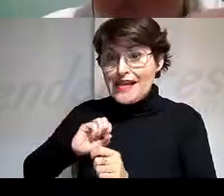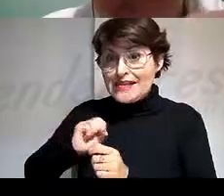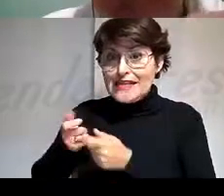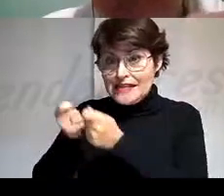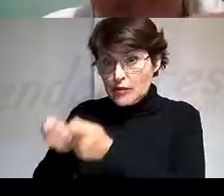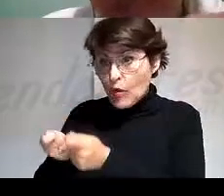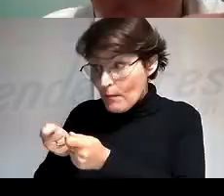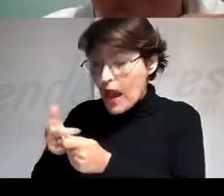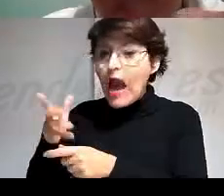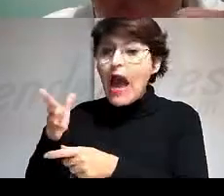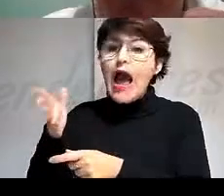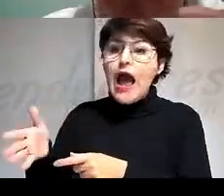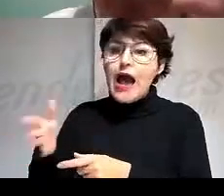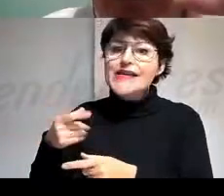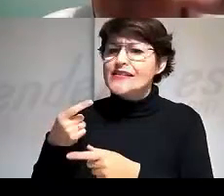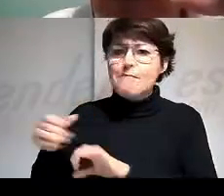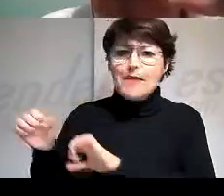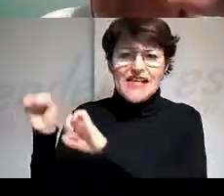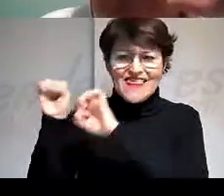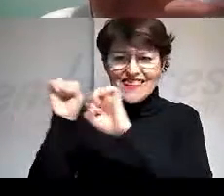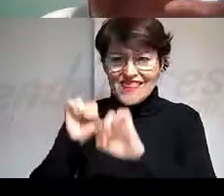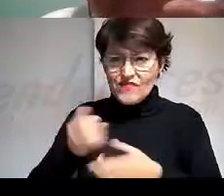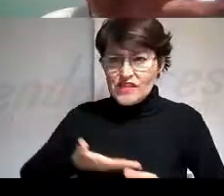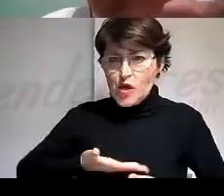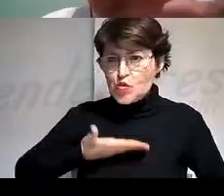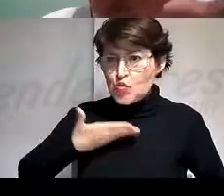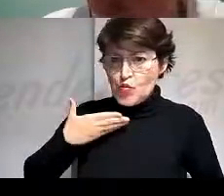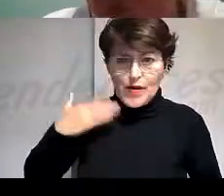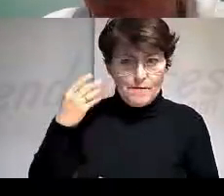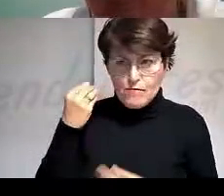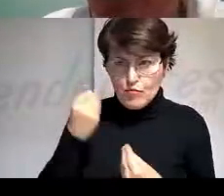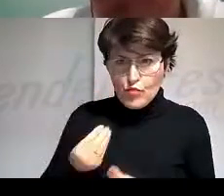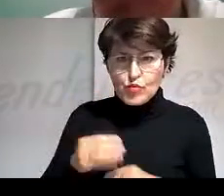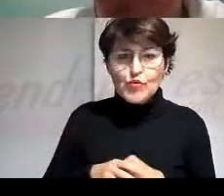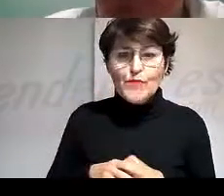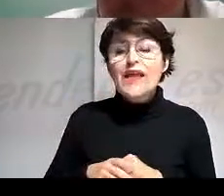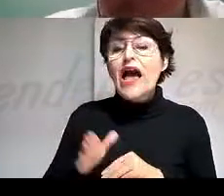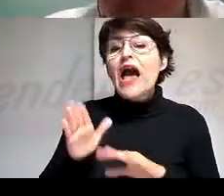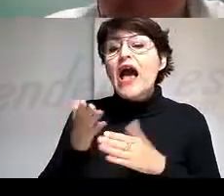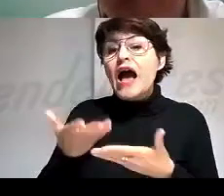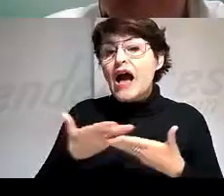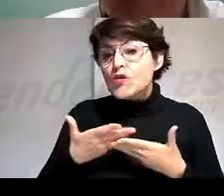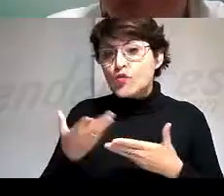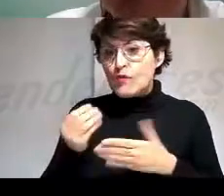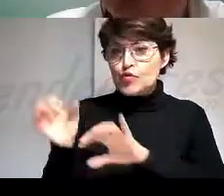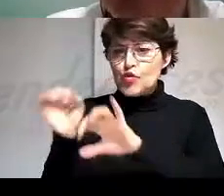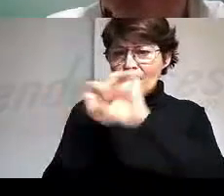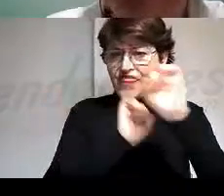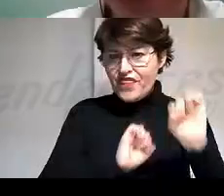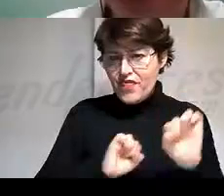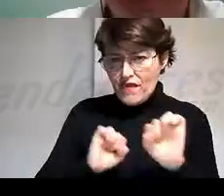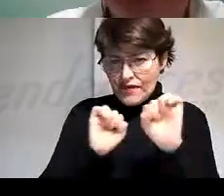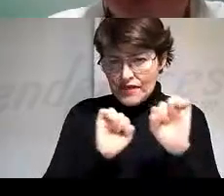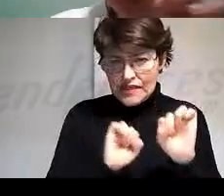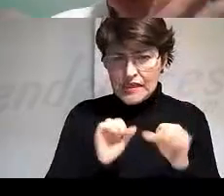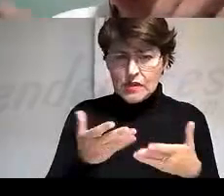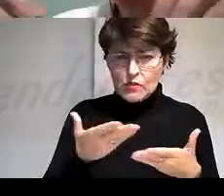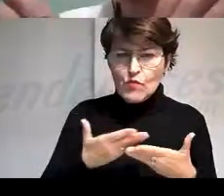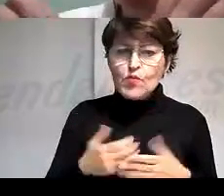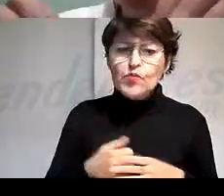sirve esas inmunoglobulinas? Fundamentalmente como inmunidad pasiva, es decir, son inmunoglobulinas que están